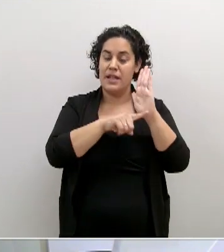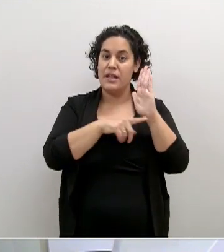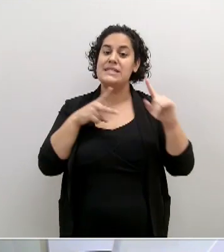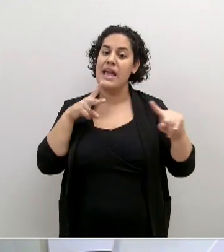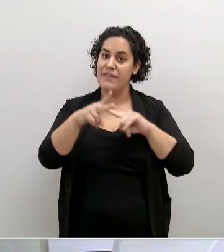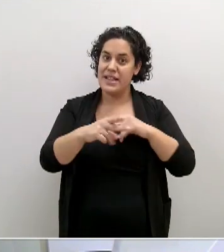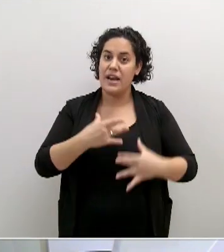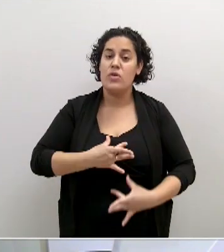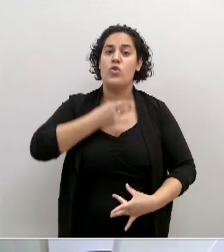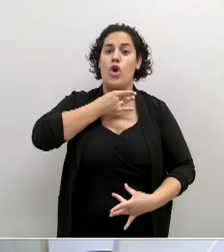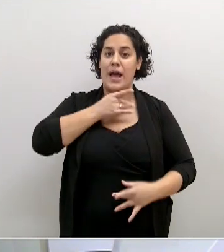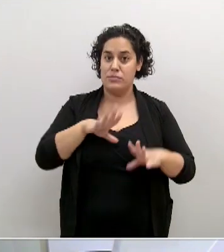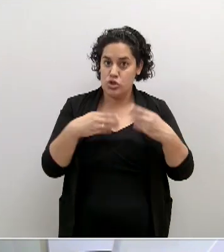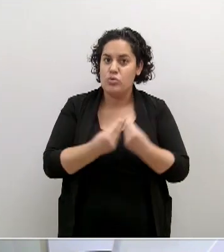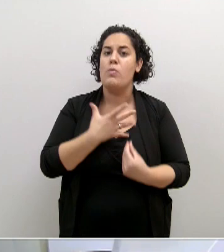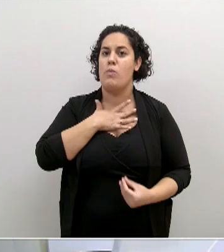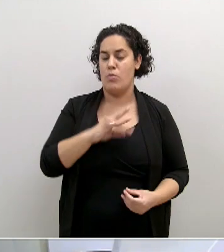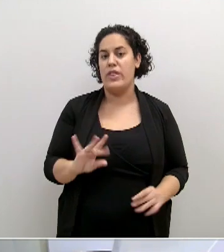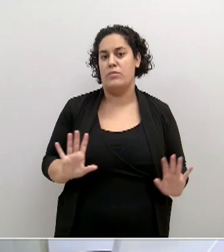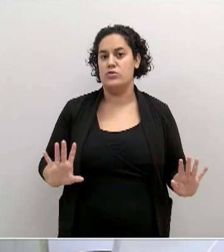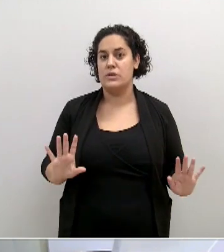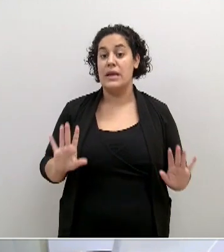que ocurre es que lo que no podemos asumir es